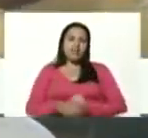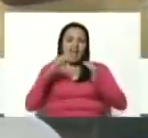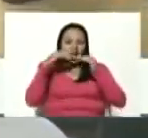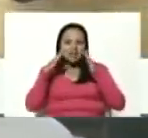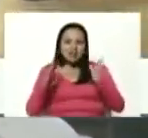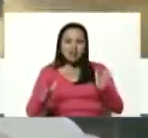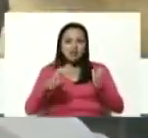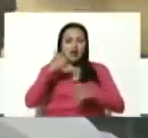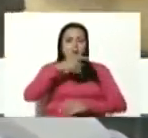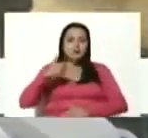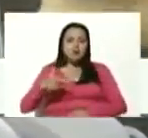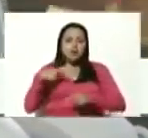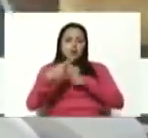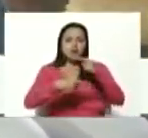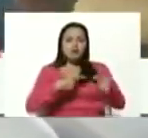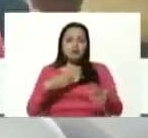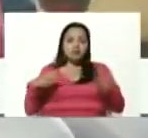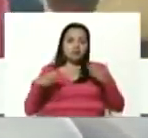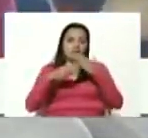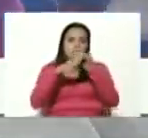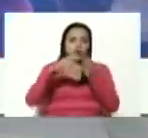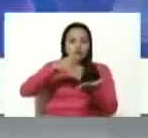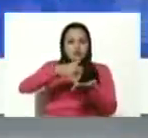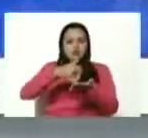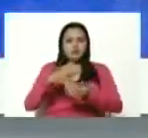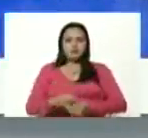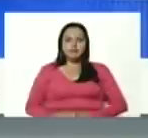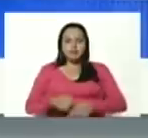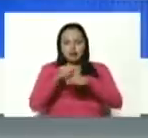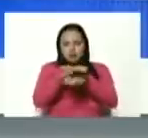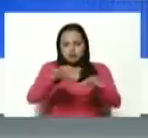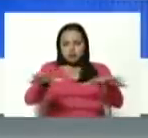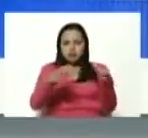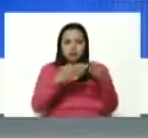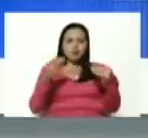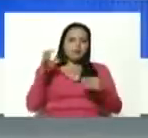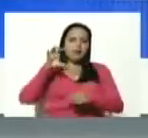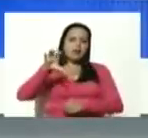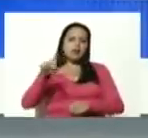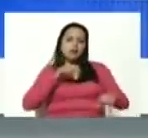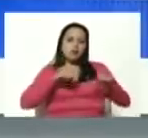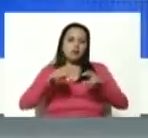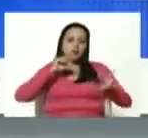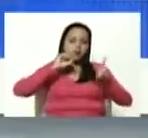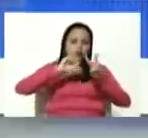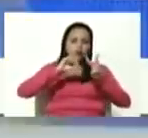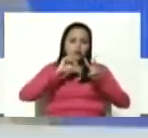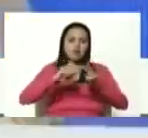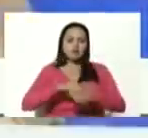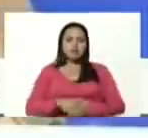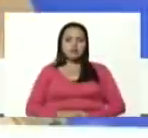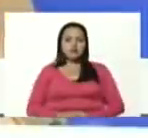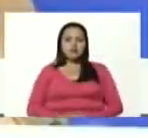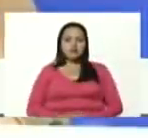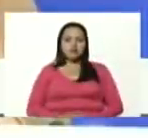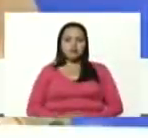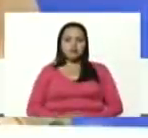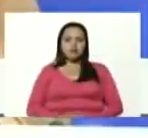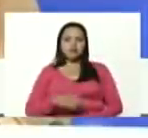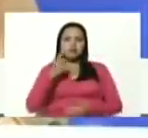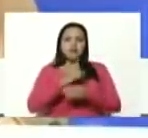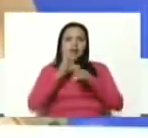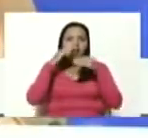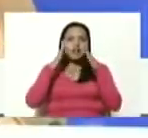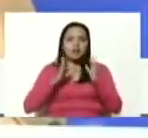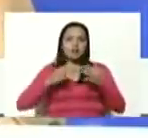las víctimas del bloqueo. Expandirse a todo el país. Movimiento Somos Venezuela, hay que prestarle atención